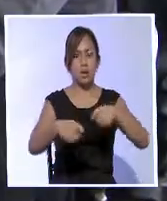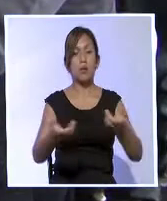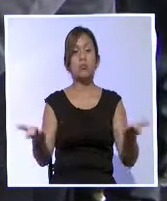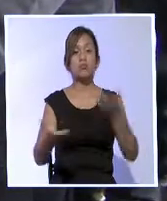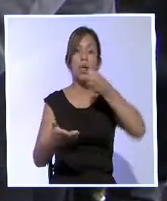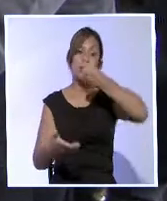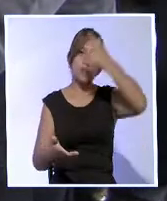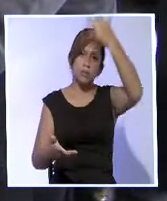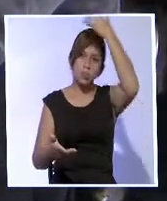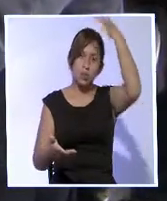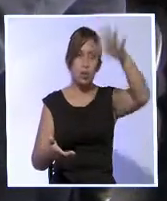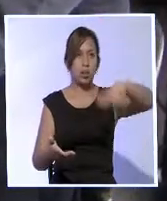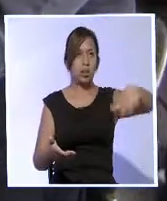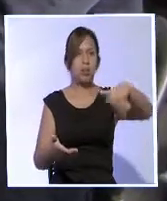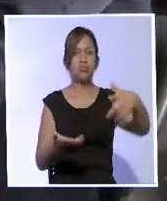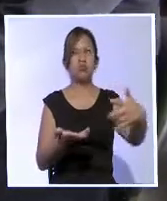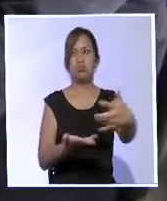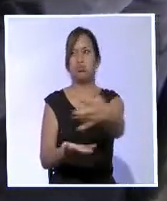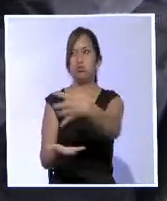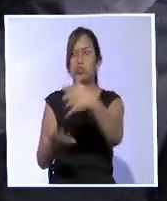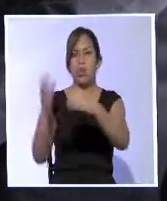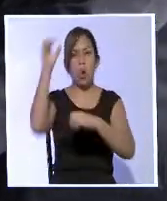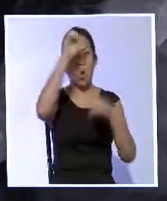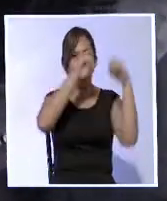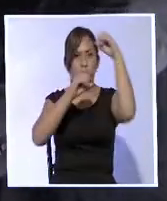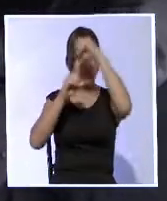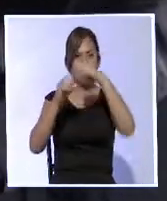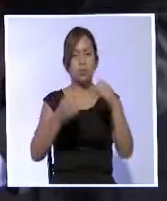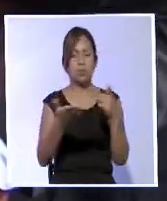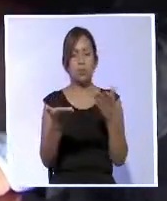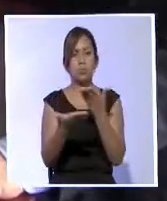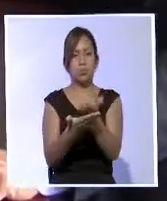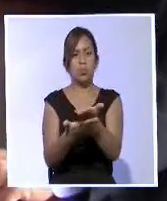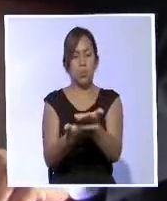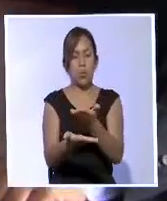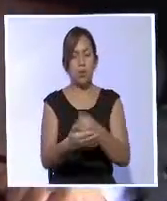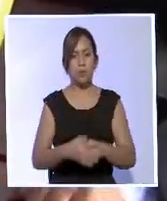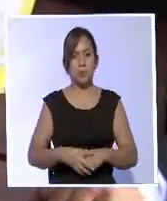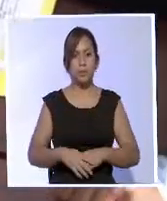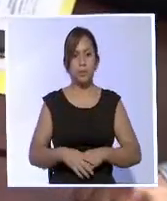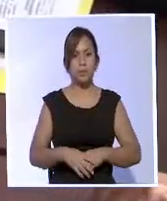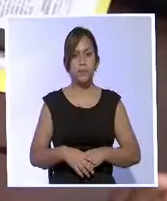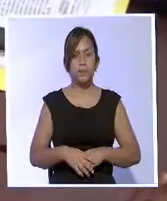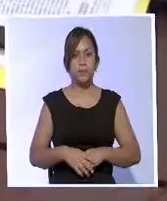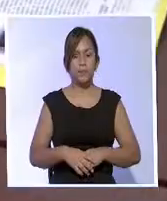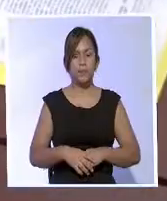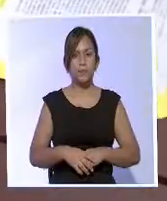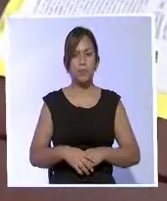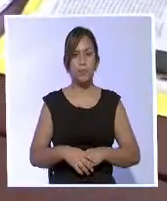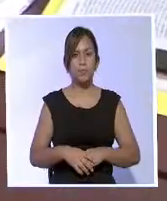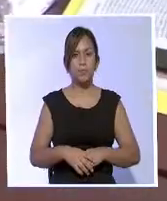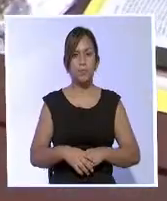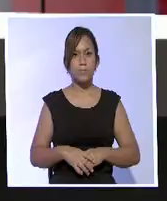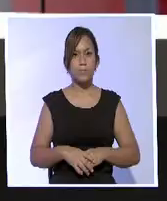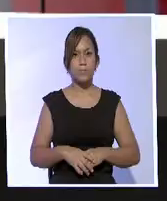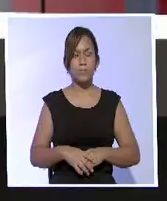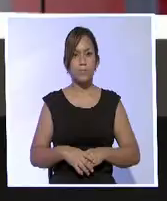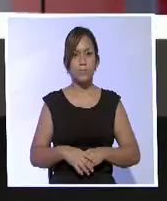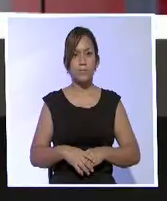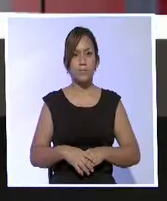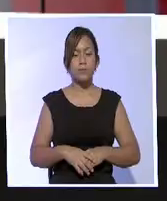para continuar recogiendo observaciones en torno a la propuesta lorena espinoza tvl noticias